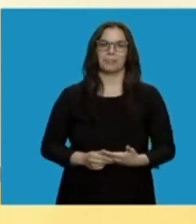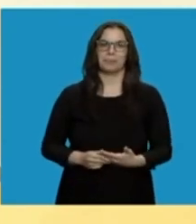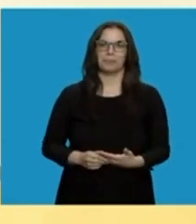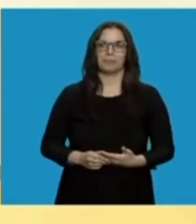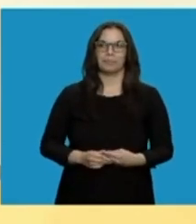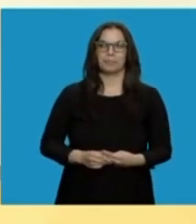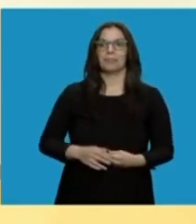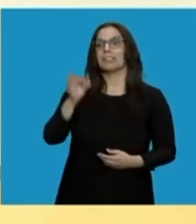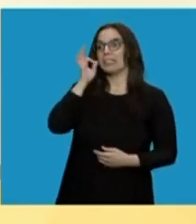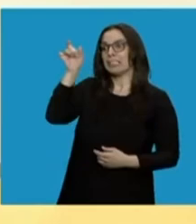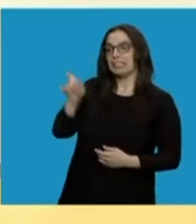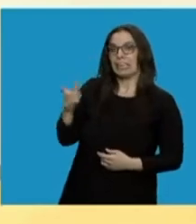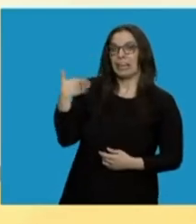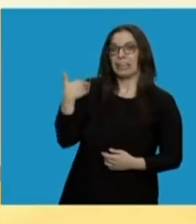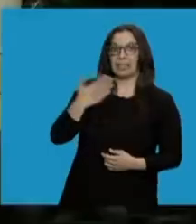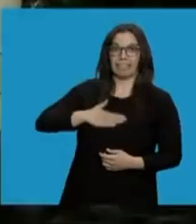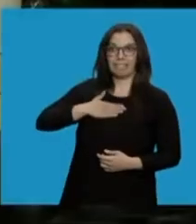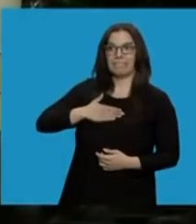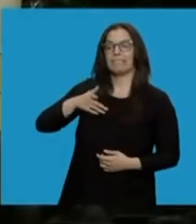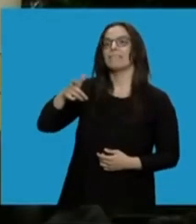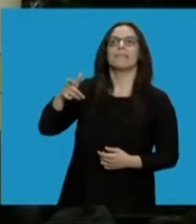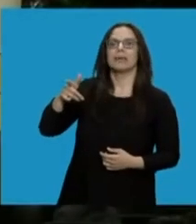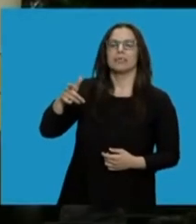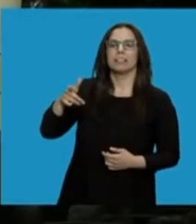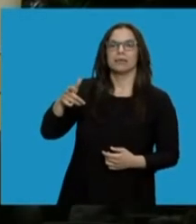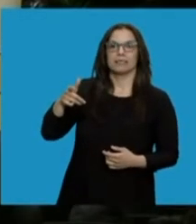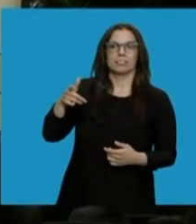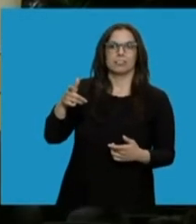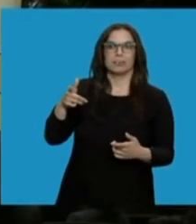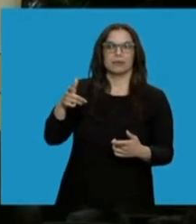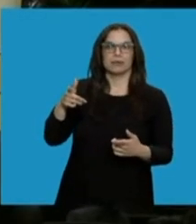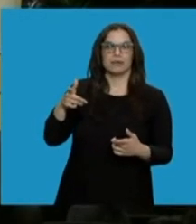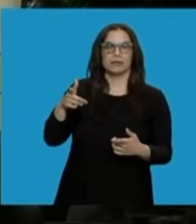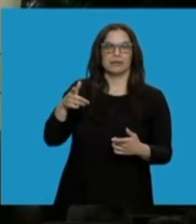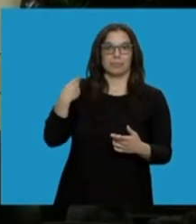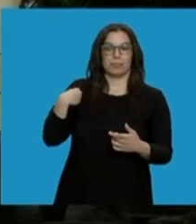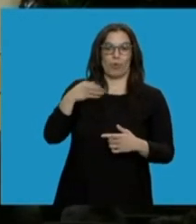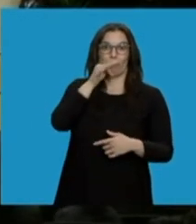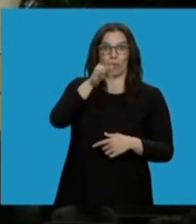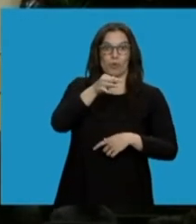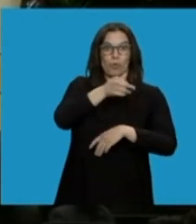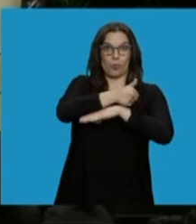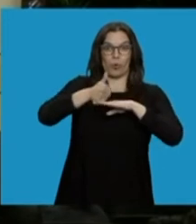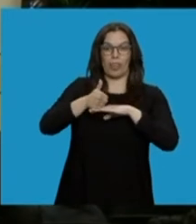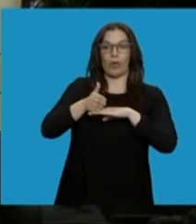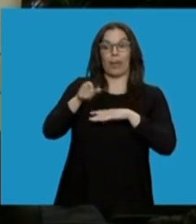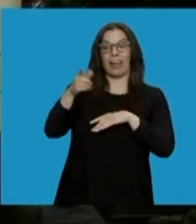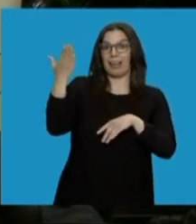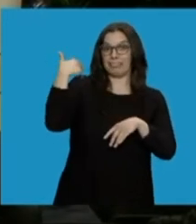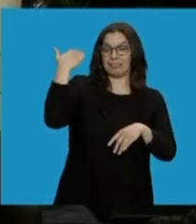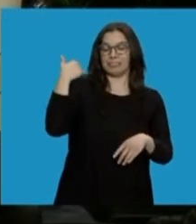Esa chica encantadora que ha salido antes a leer el acta que tuvo el jurado, pues me pidió un